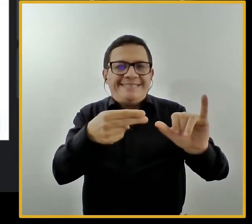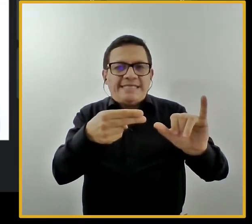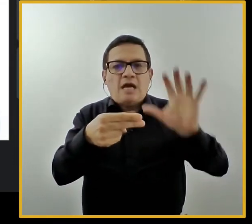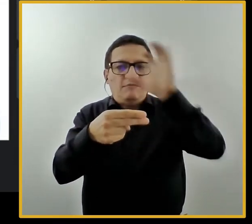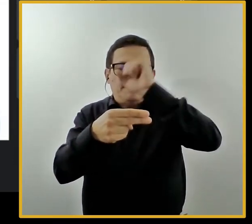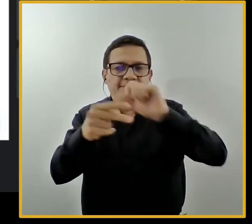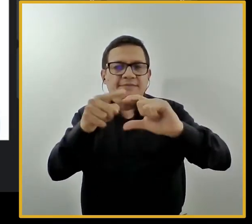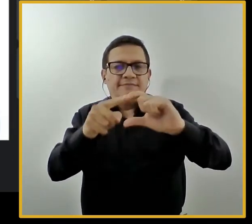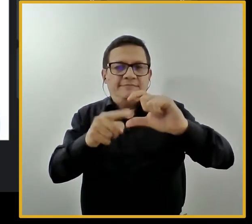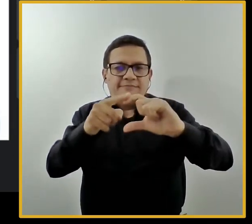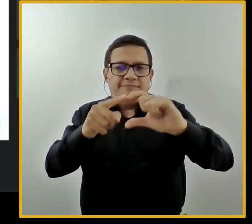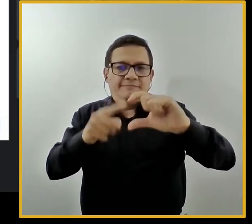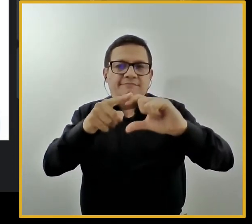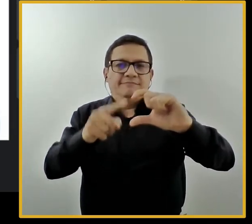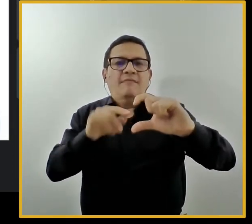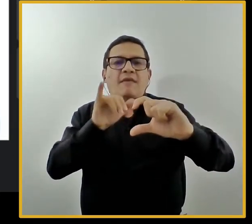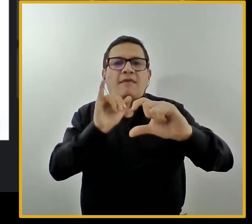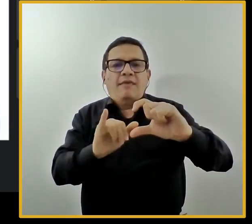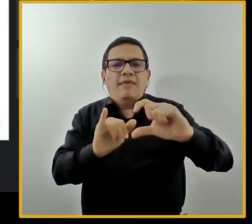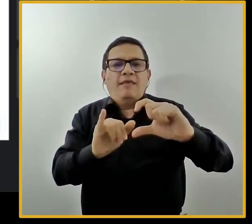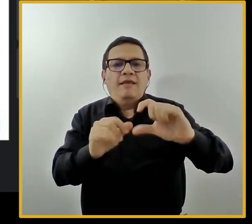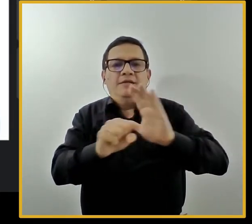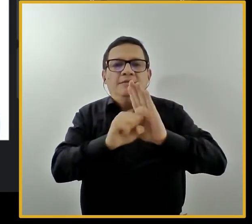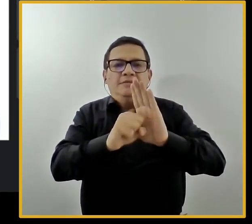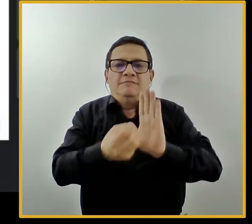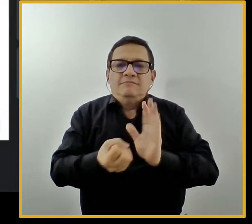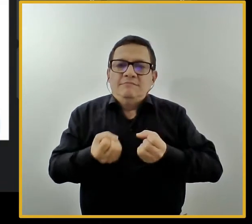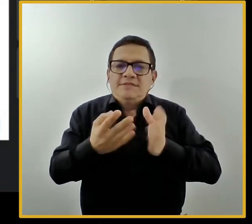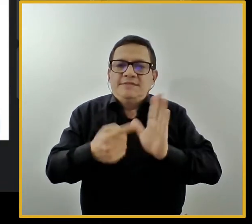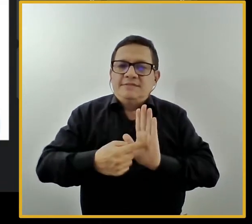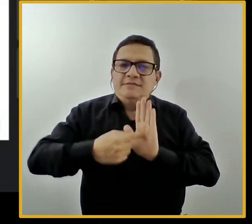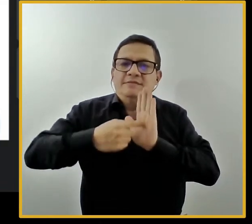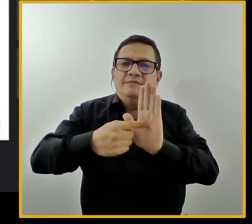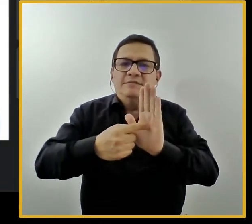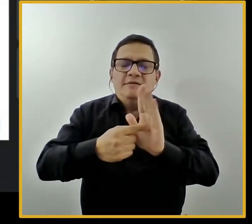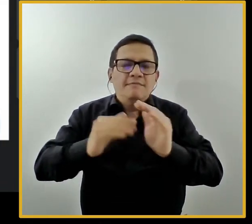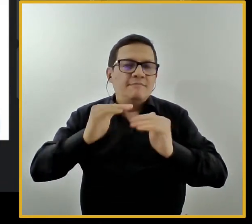igual, ¿cierto? Y es una expresión que contiene por lo menos